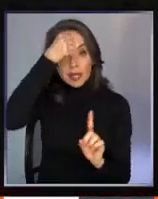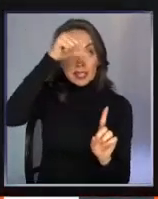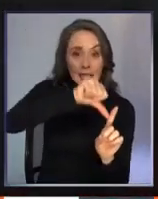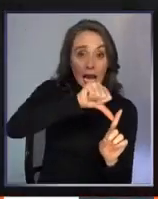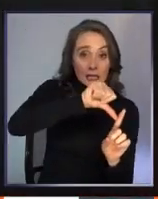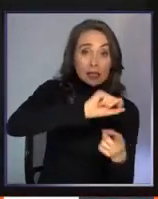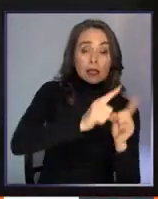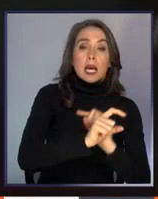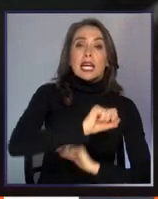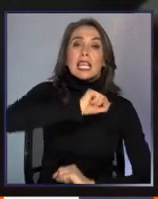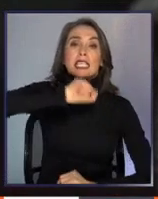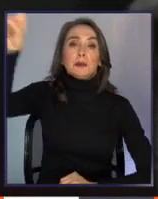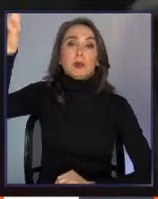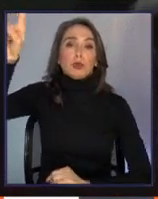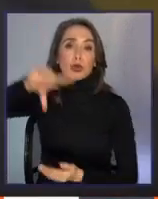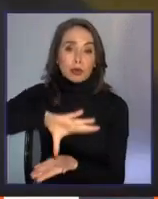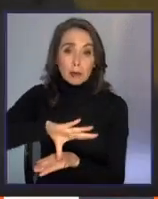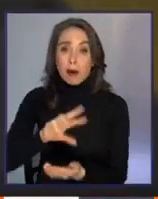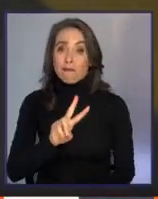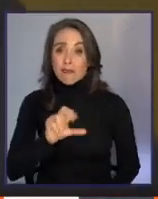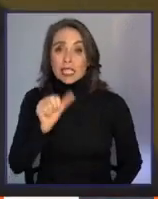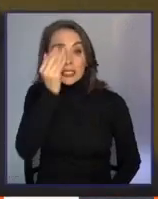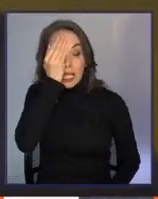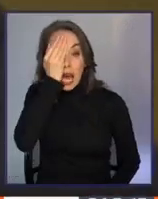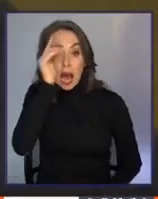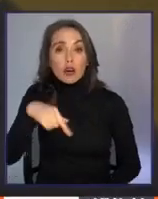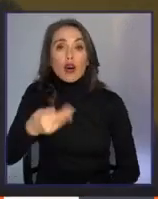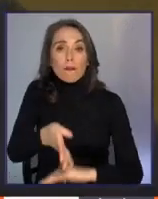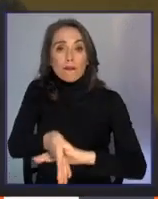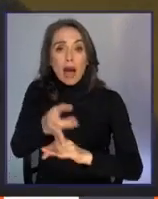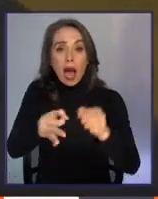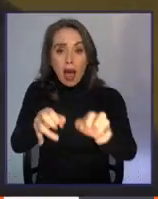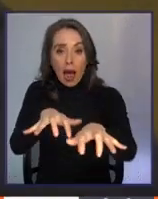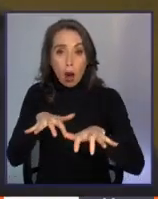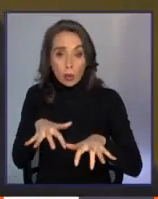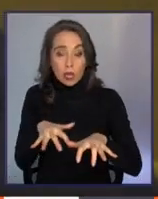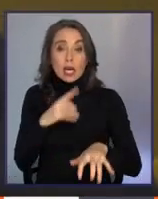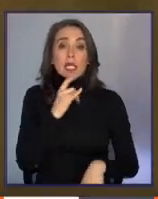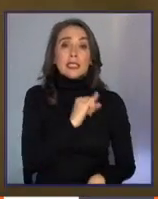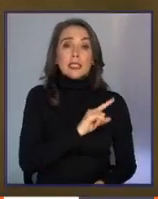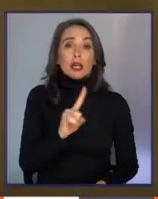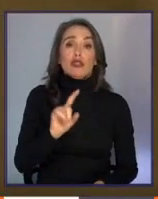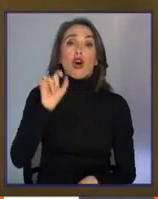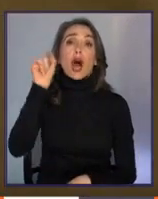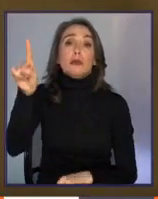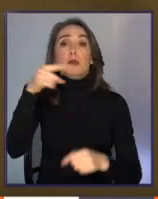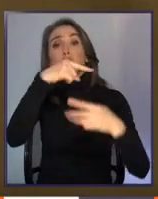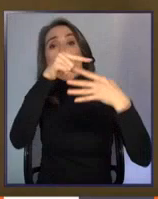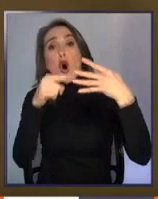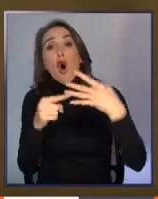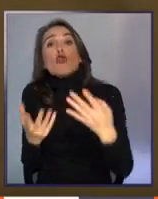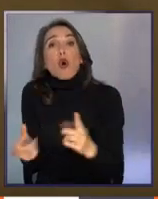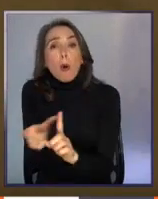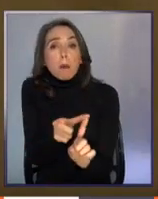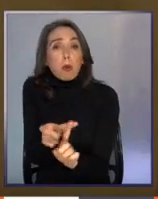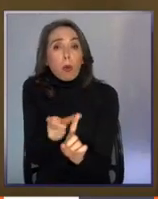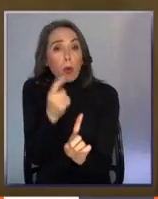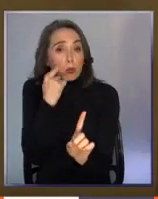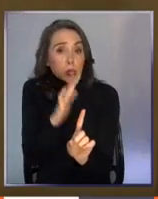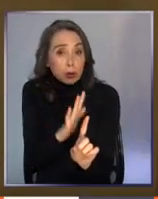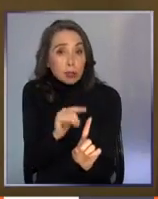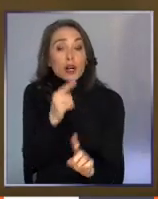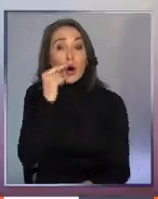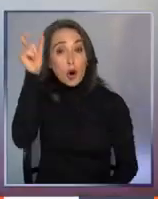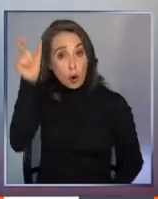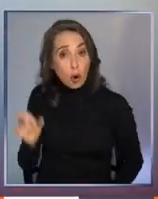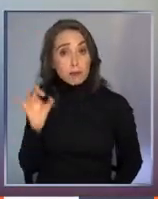expulsión. El próximo 26 de agosto será la audiencia que definirá la expulsión u otra medida cautelar, mientras este